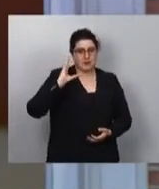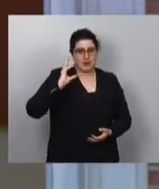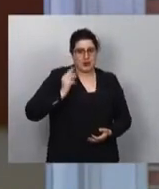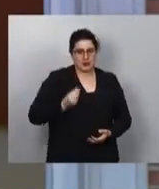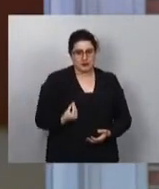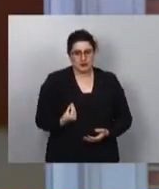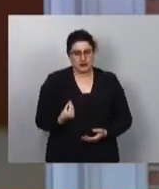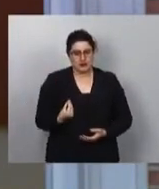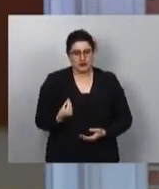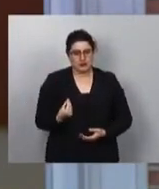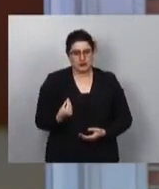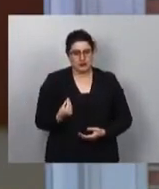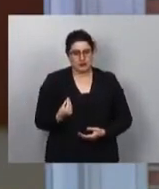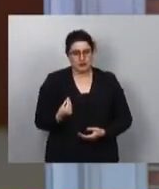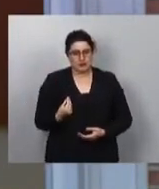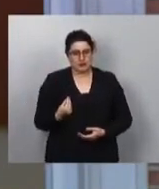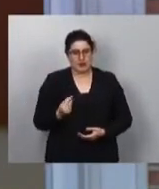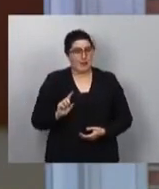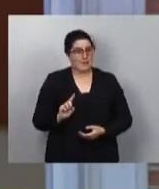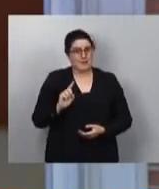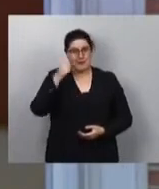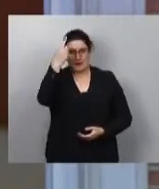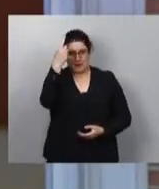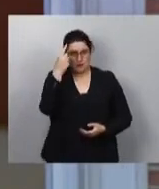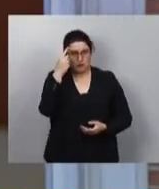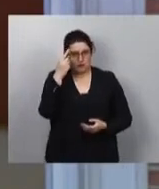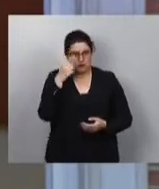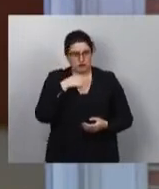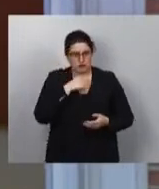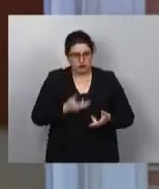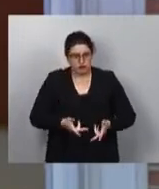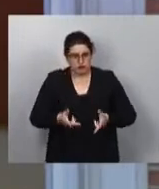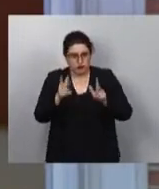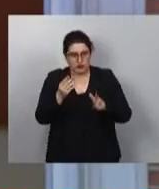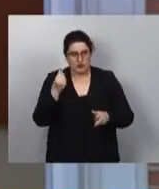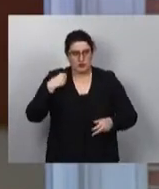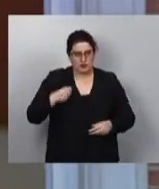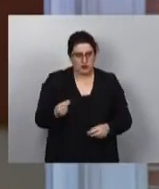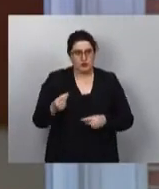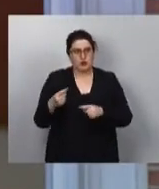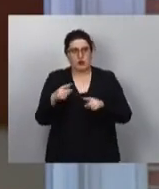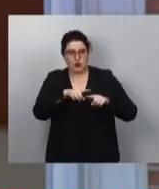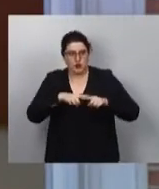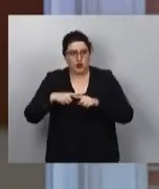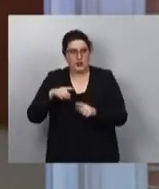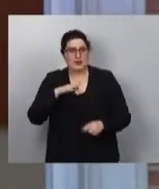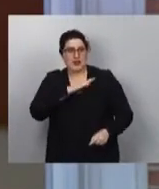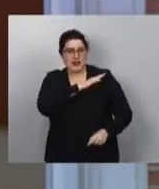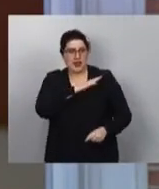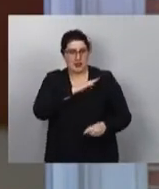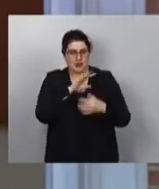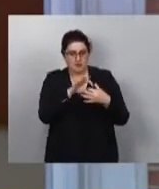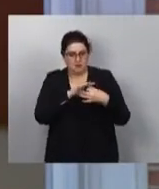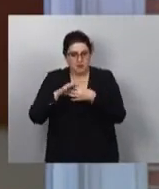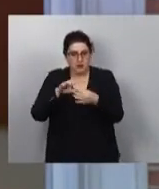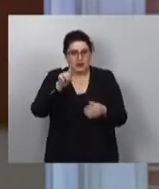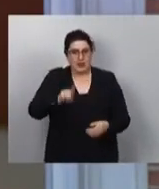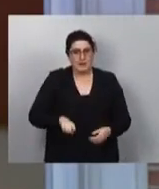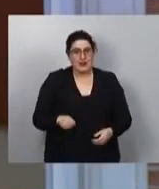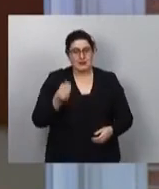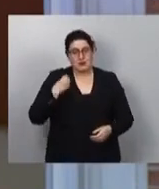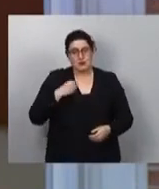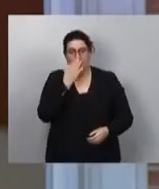para entregar ese ese dinero a Ucrania en dinero que en buena medida va a ir a compañías estadounidenses en concreto la empresa que va